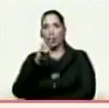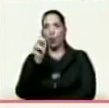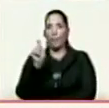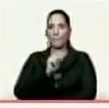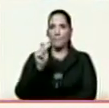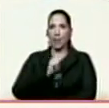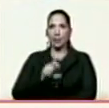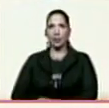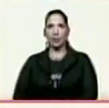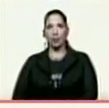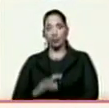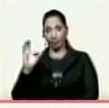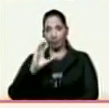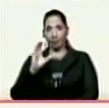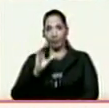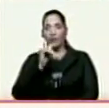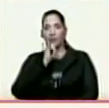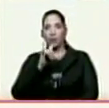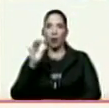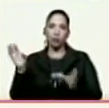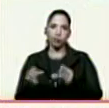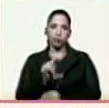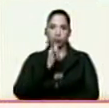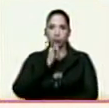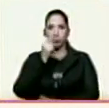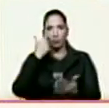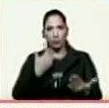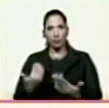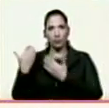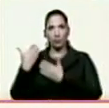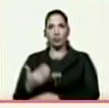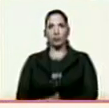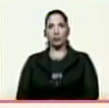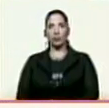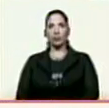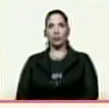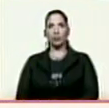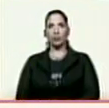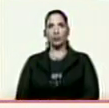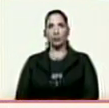en la ciudad capital. Es la información que podemos aportar hasta ahora. Devolvemos el contacto al estudio. Adelante.